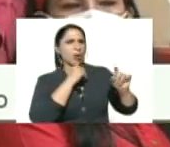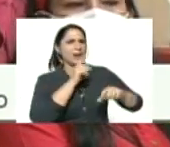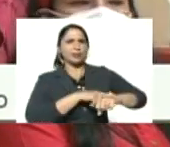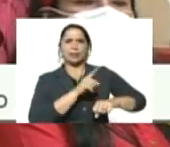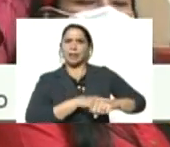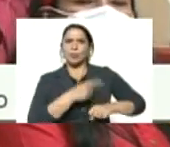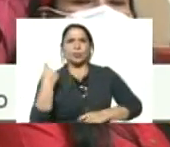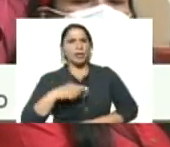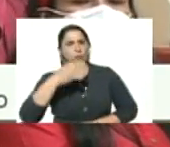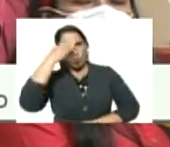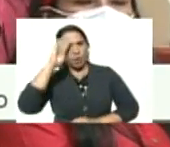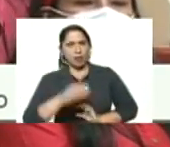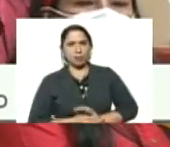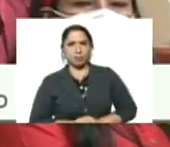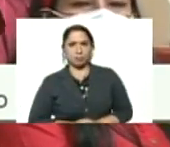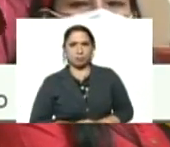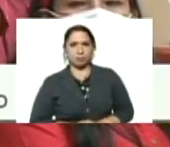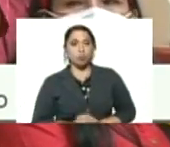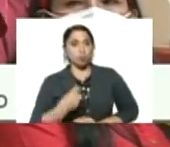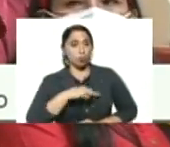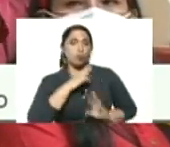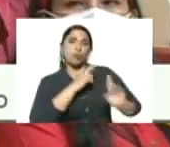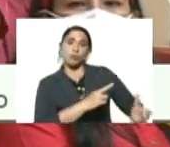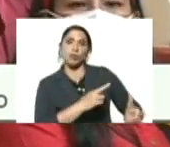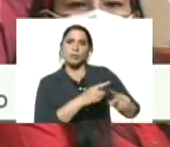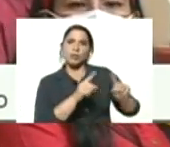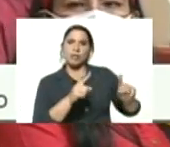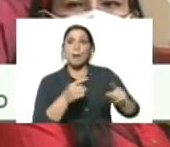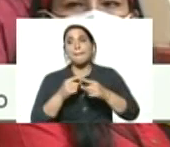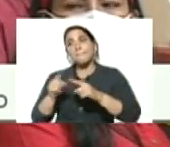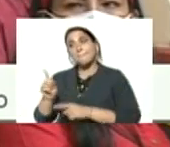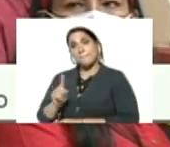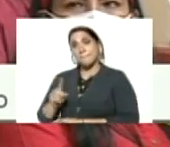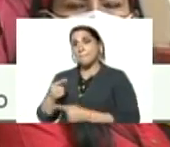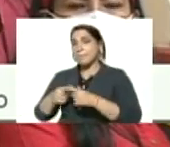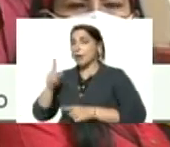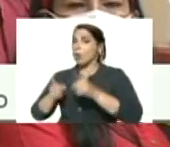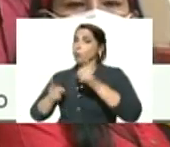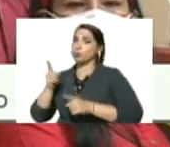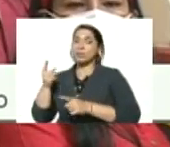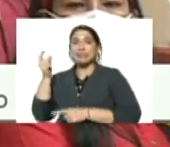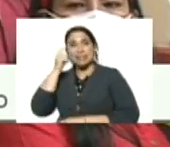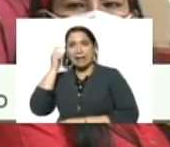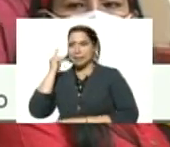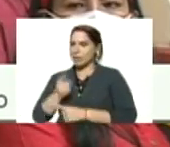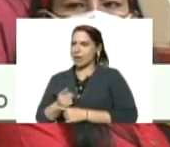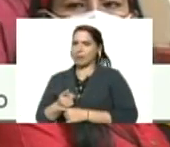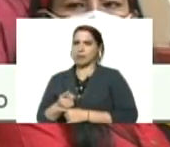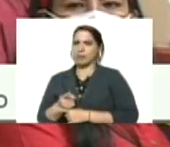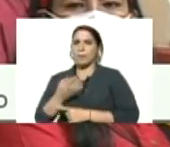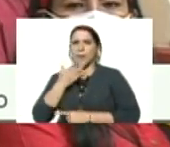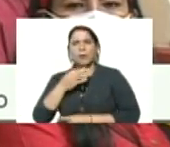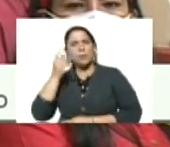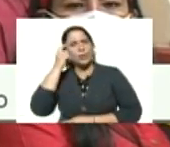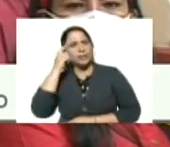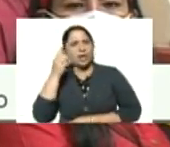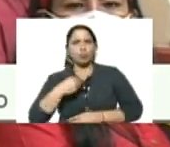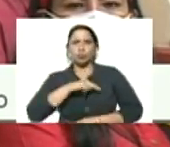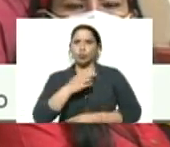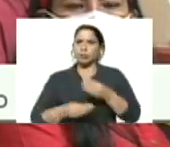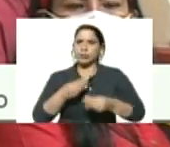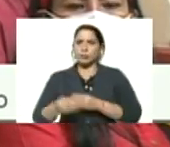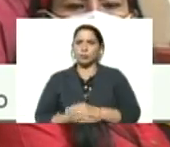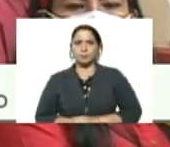los cubanos. Y nosotros respondemos distinto. No, pero algún día tiene que ser. Un día dijo que era el día que hicimos